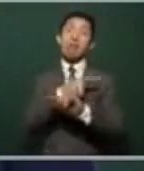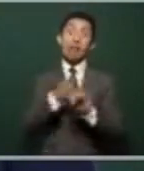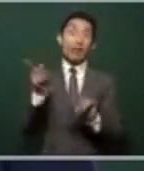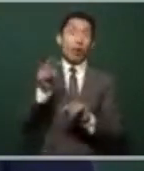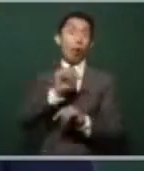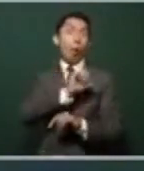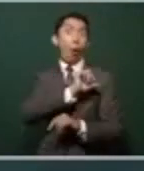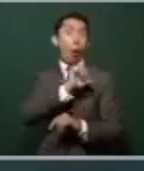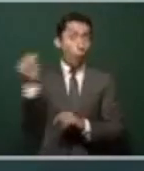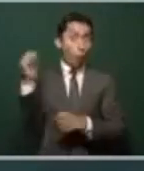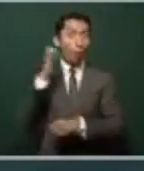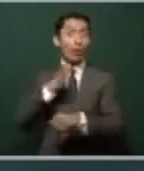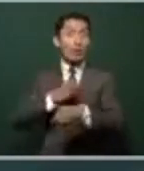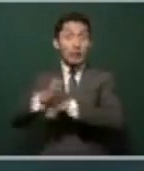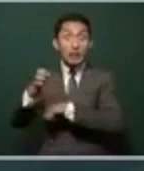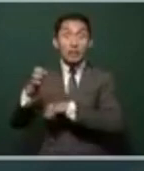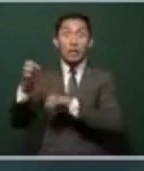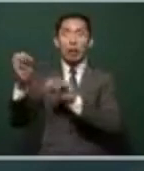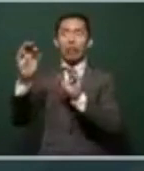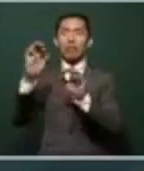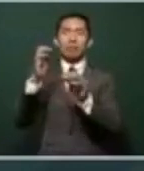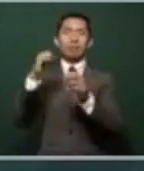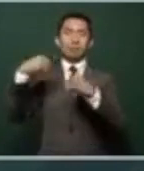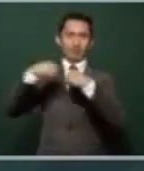estados cercanos.